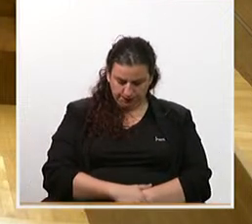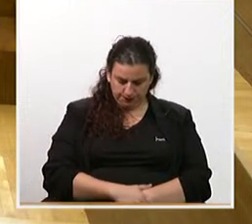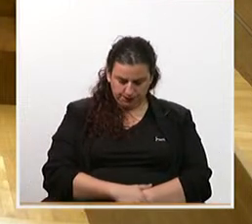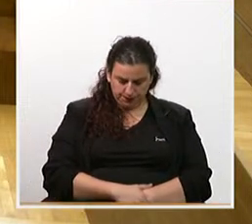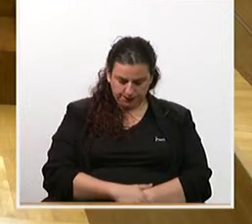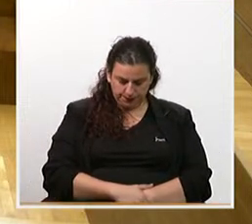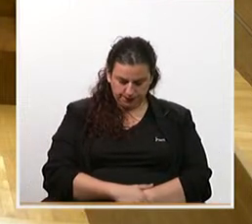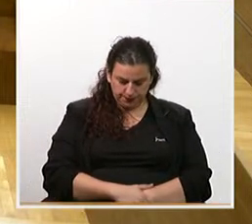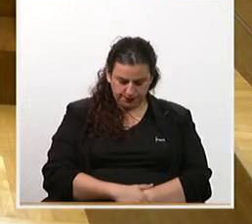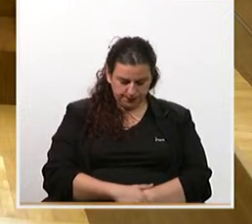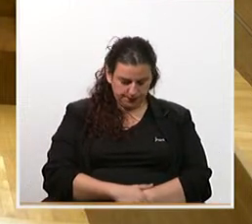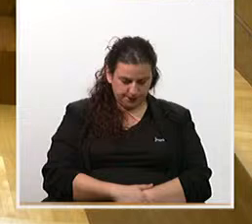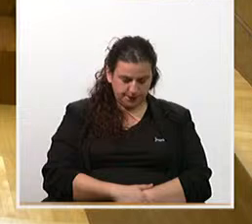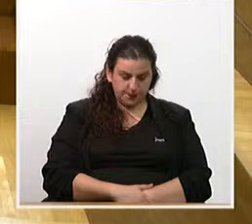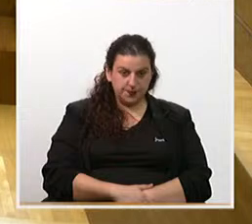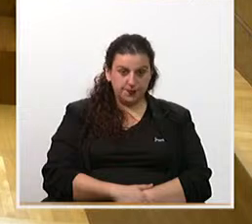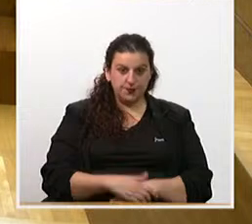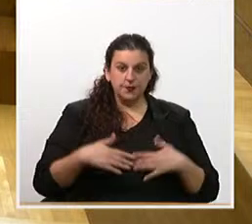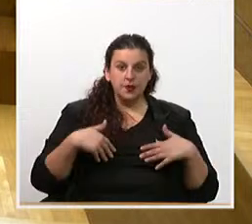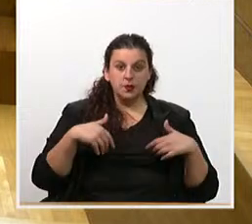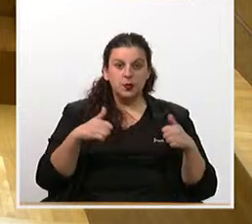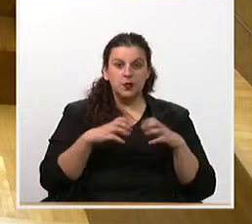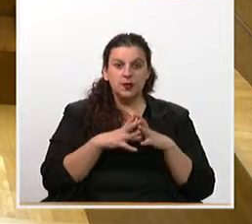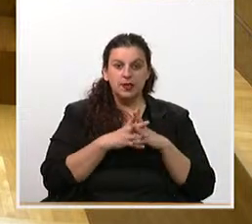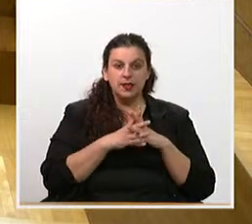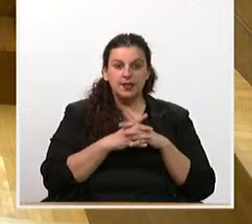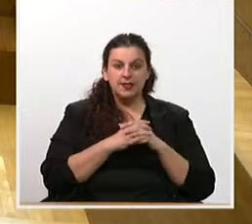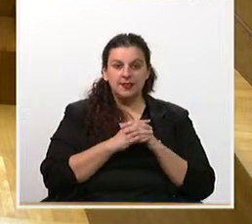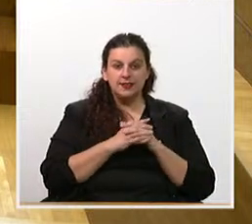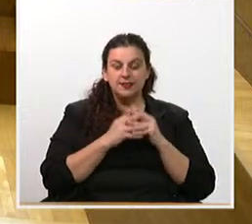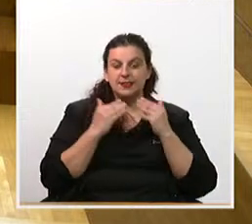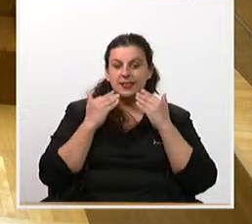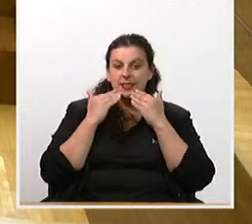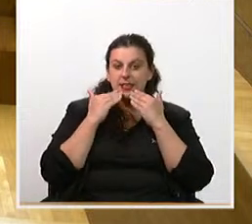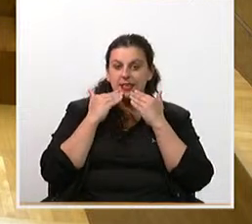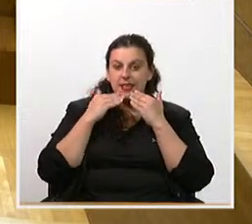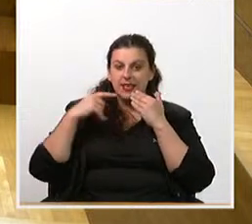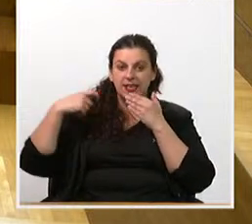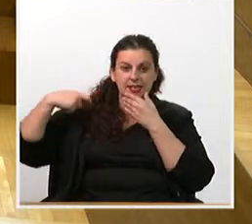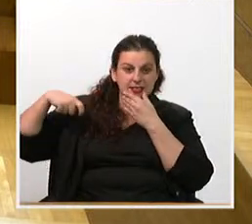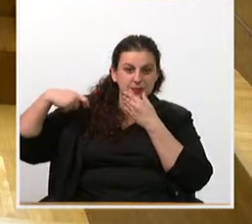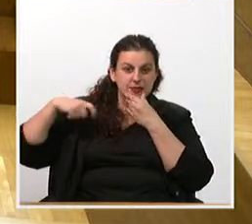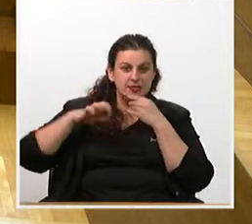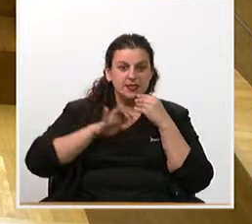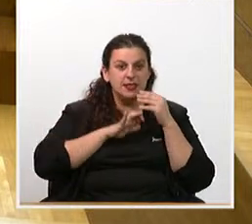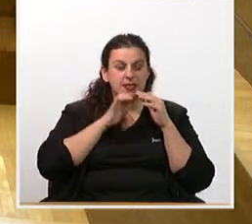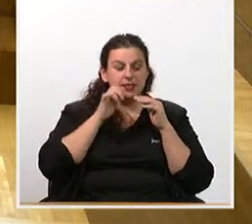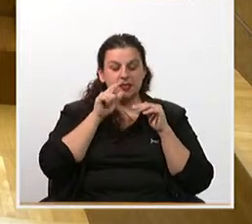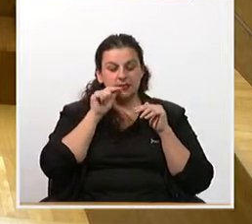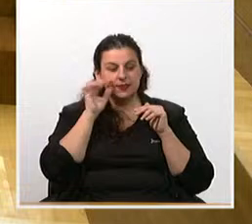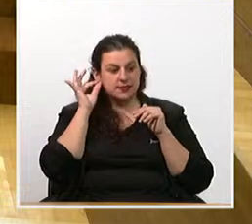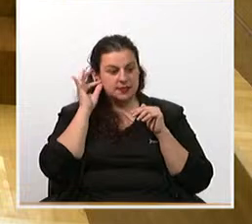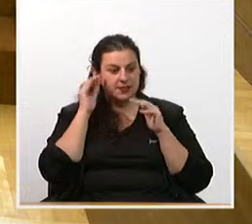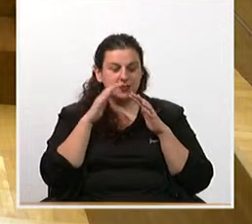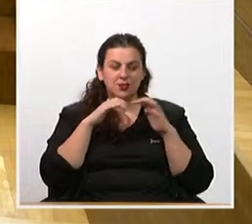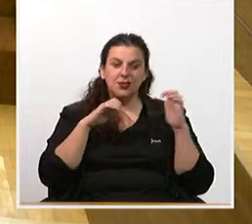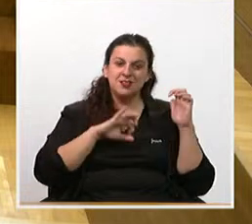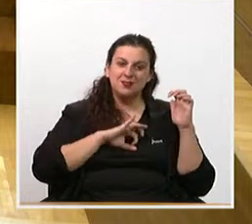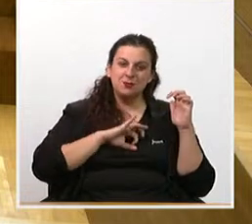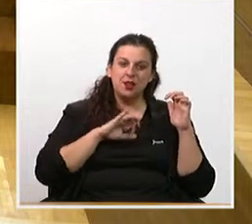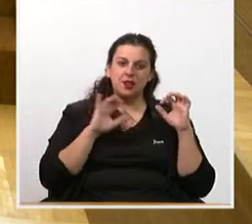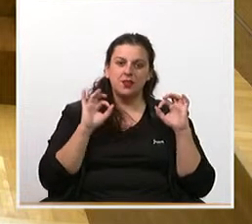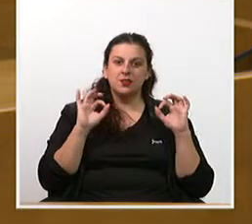Justicia Cuando quiera consellera Muchas gracias señor presidente señores diputados señoría me van a